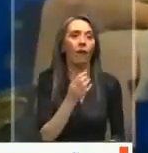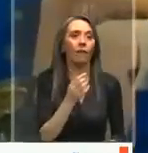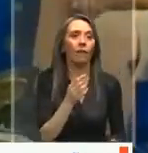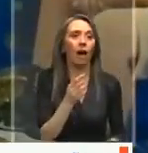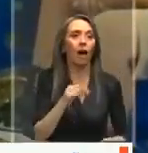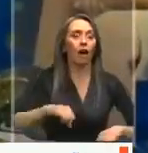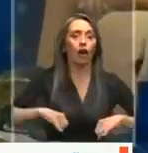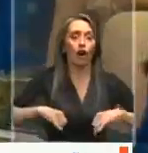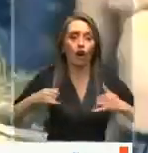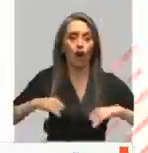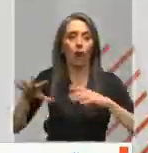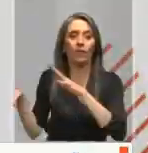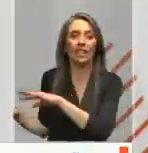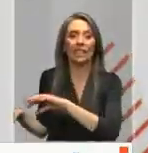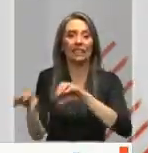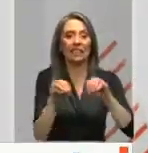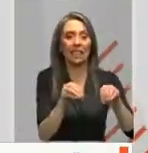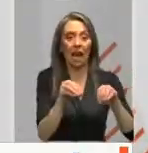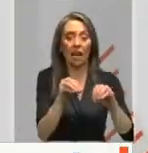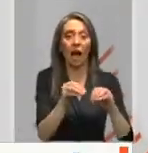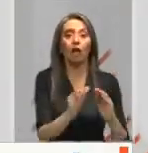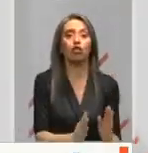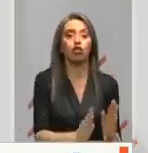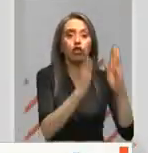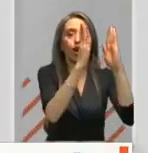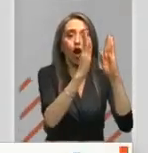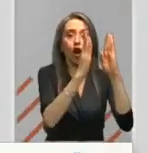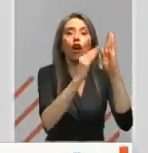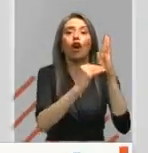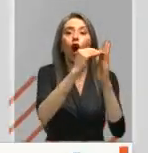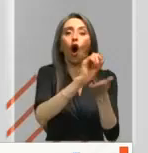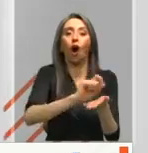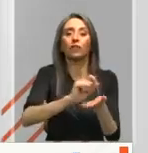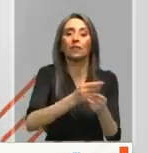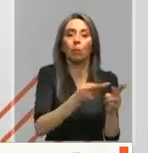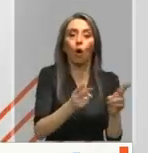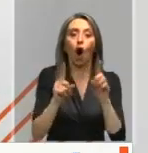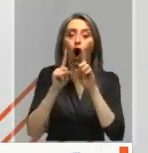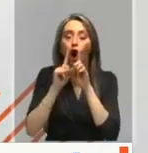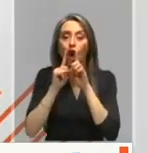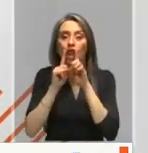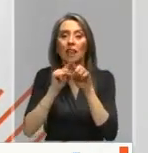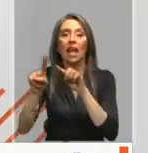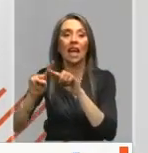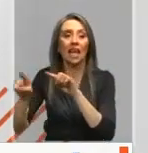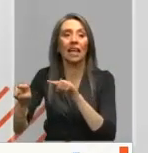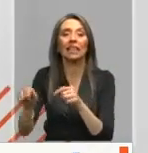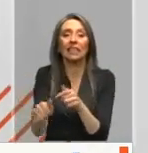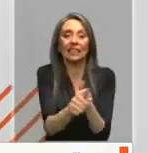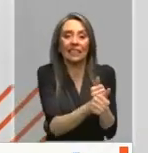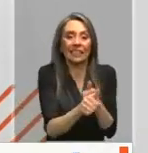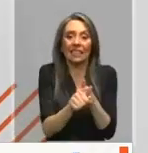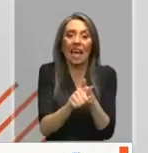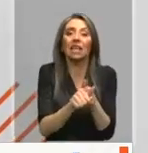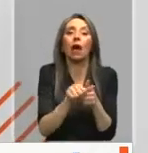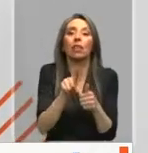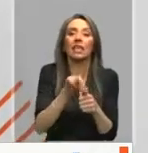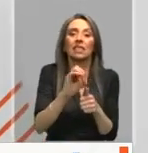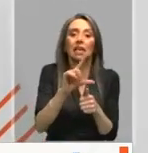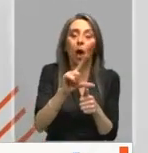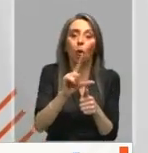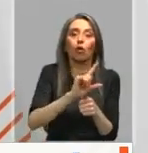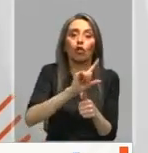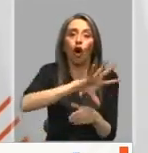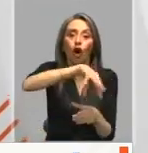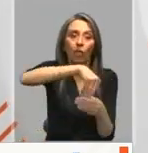Los jóvenes serán trasladados a edificios públicos, colegios y hoteles, principalmente en Seúl y zonas metropolitanas cercanas, que no están directamente dentro